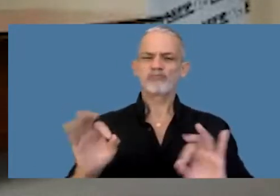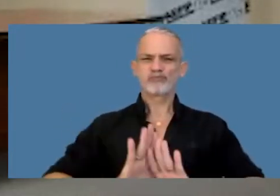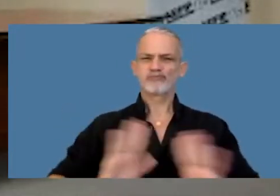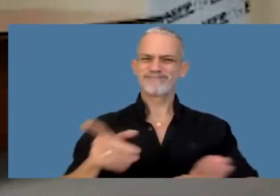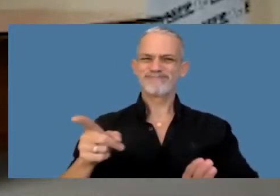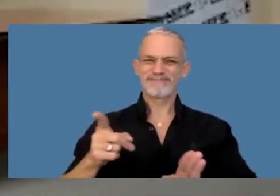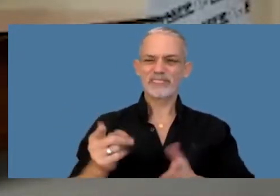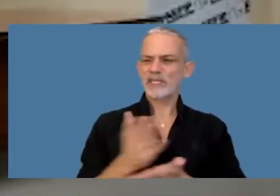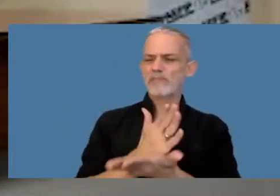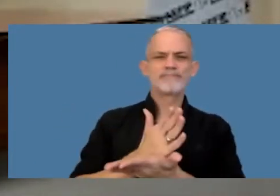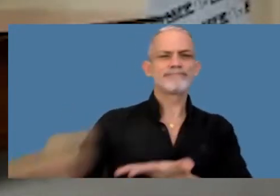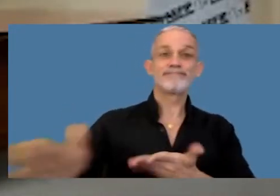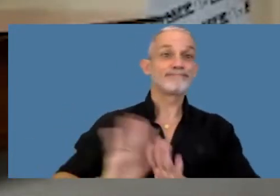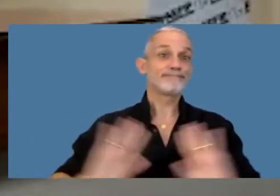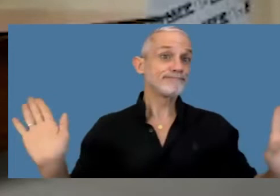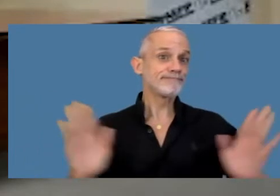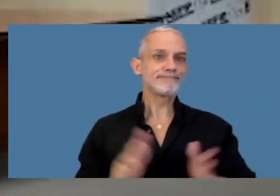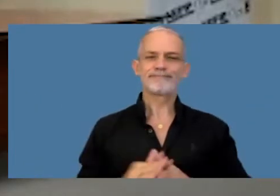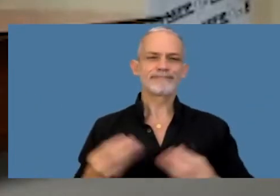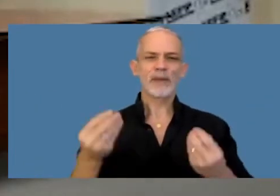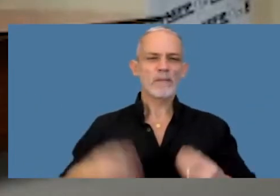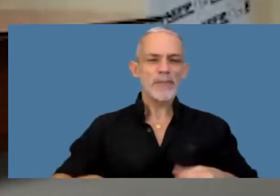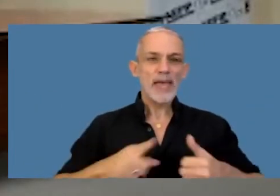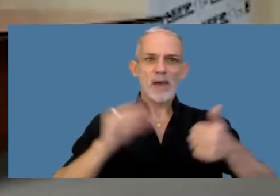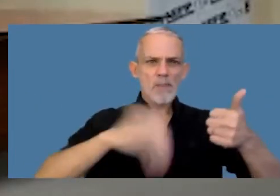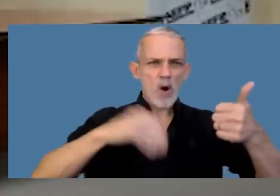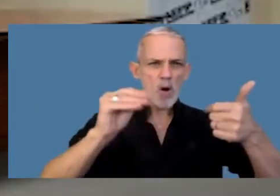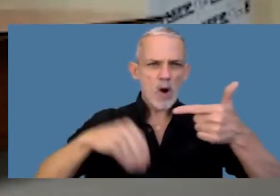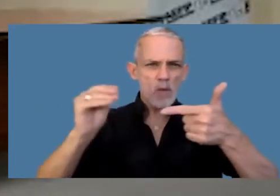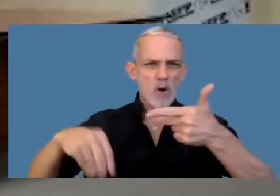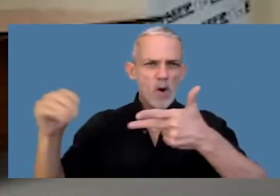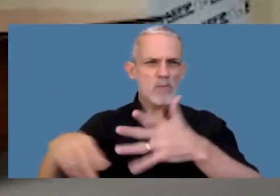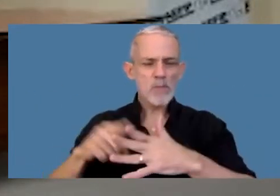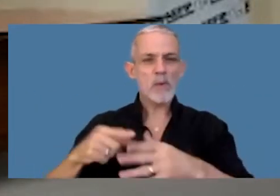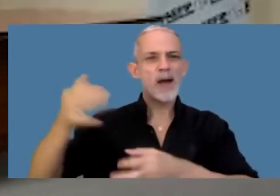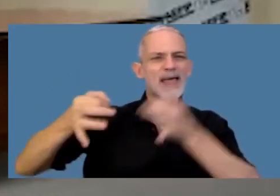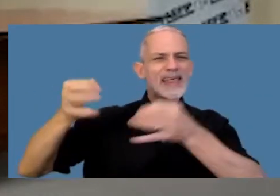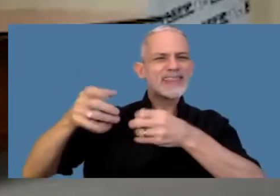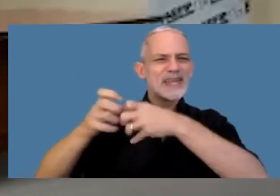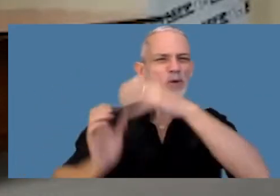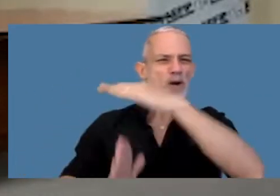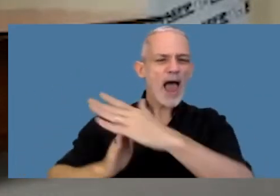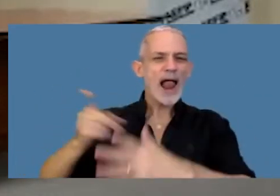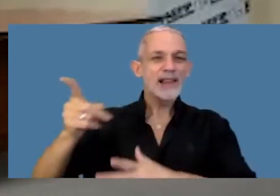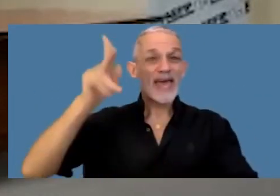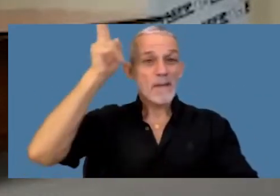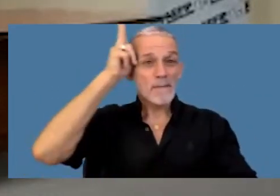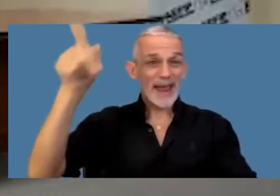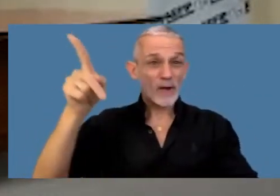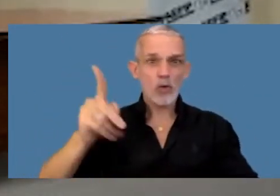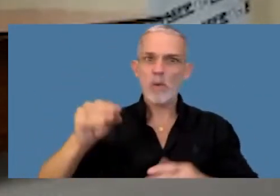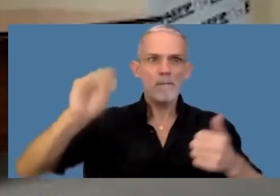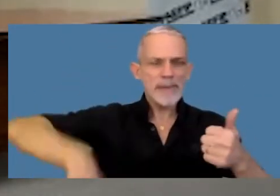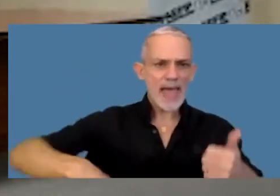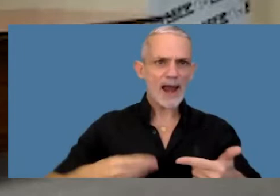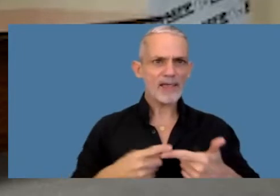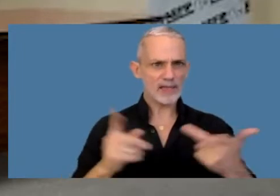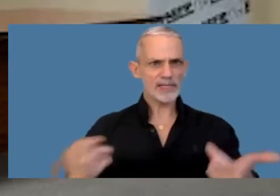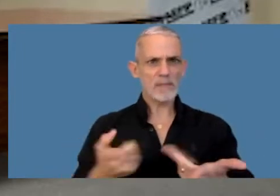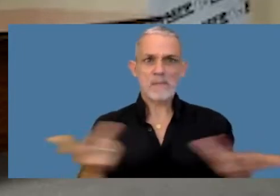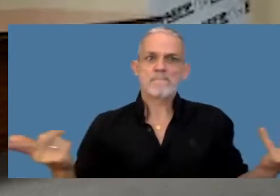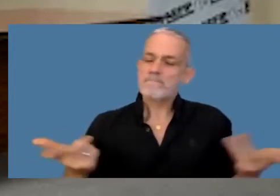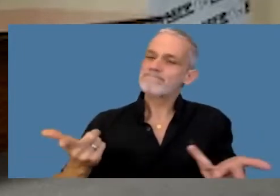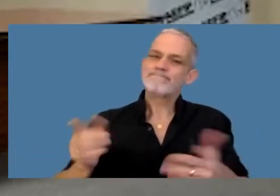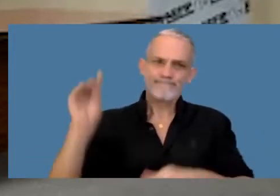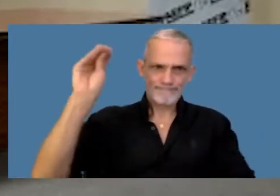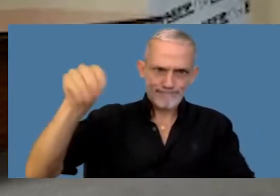excluir a esta persona, pierden todas las instancias locales, llega hasta el Superior Tribunal de Perú, lo pierde también y va a la Corte